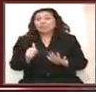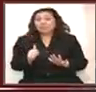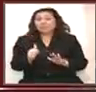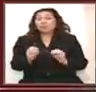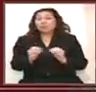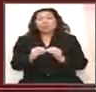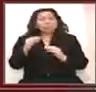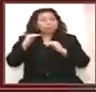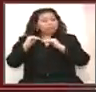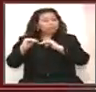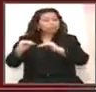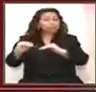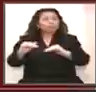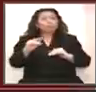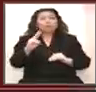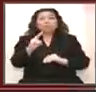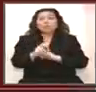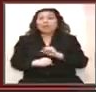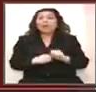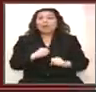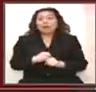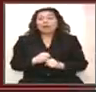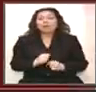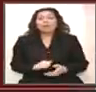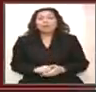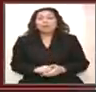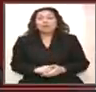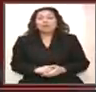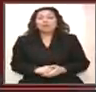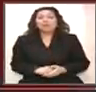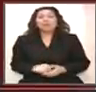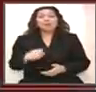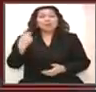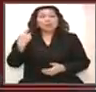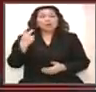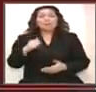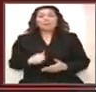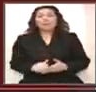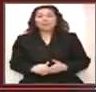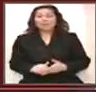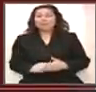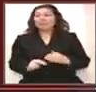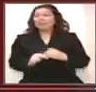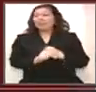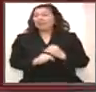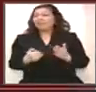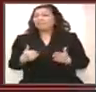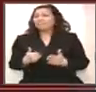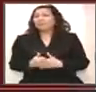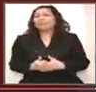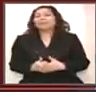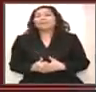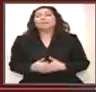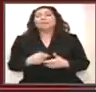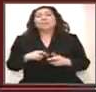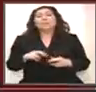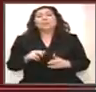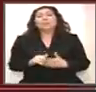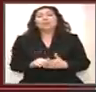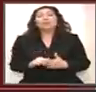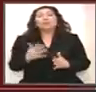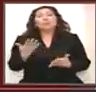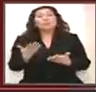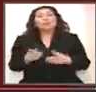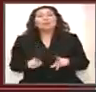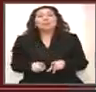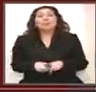con un horizonte de 2 años. La política nacional frente a los delitos patrimoniales